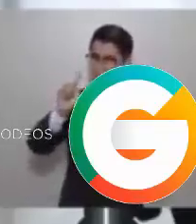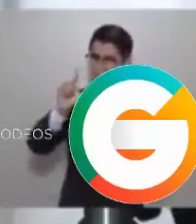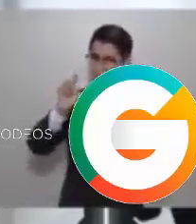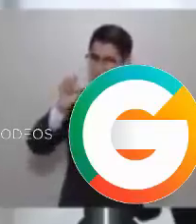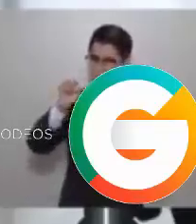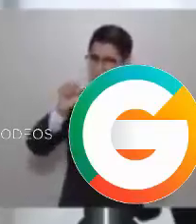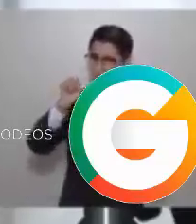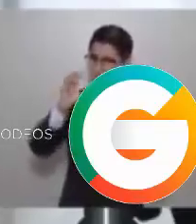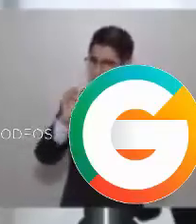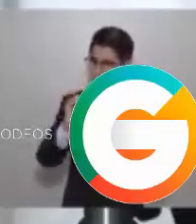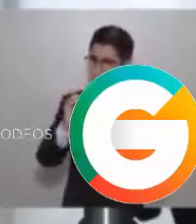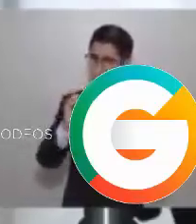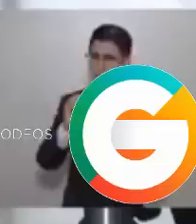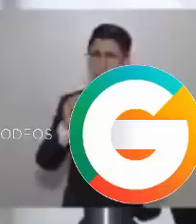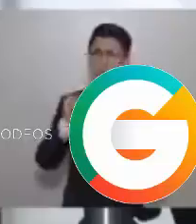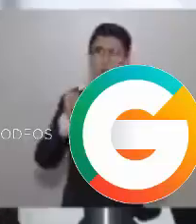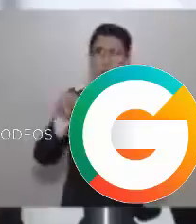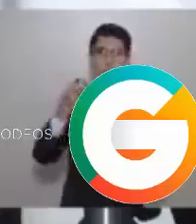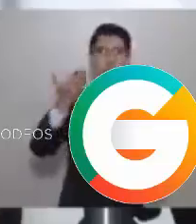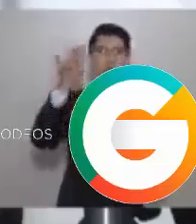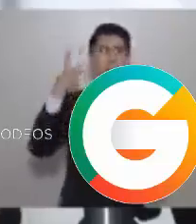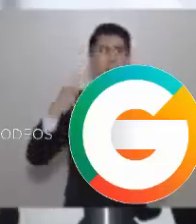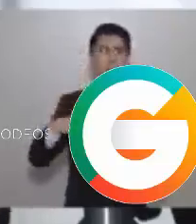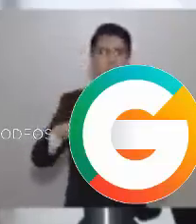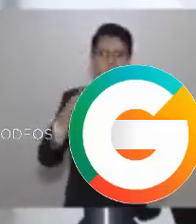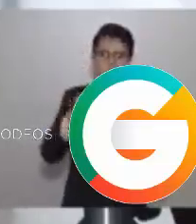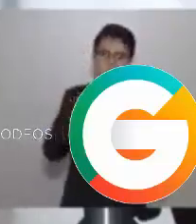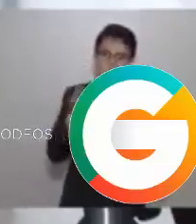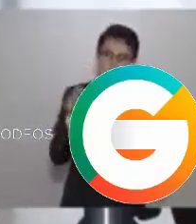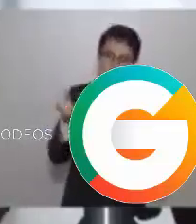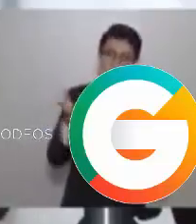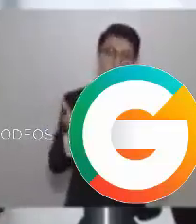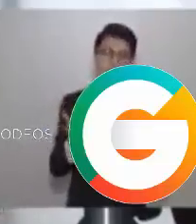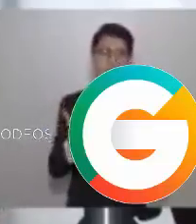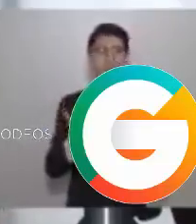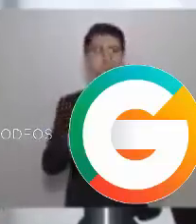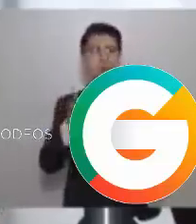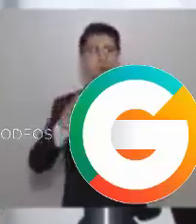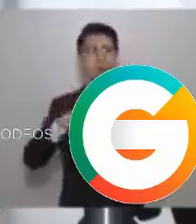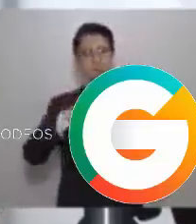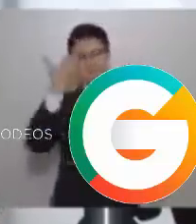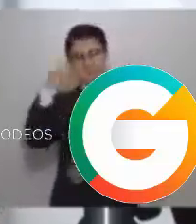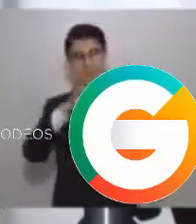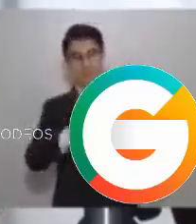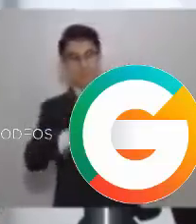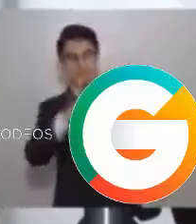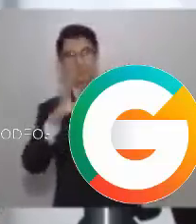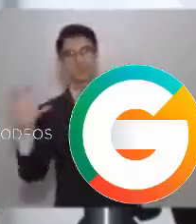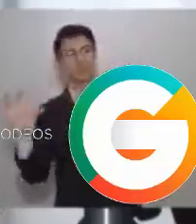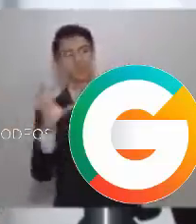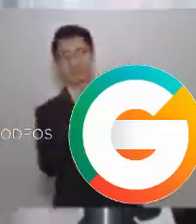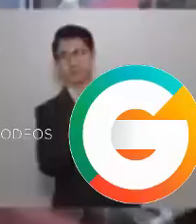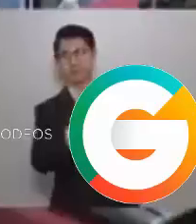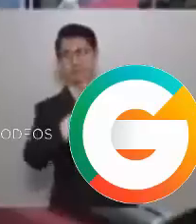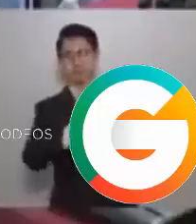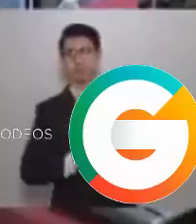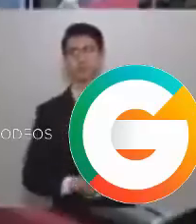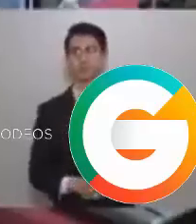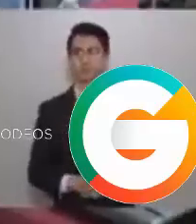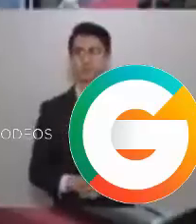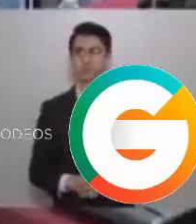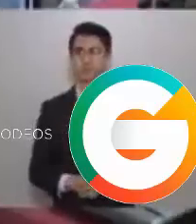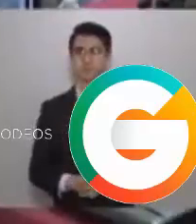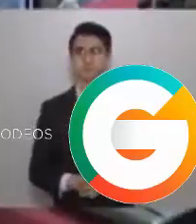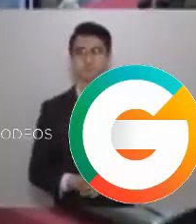con el propósito de esclarecer estos hechos. Sobre la vinculación del aseguramiento que hubo recientemente aquí en Ensenada, fue